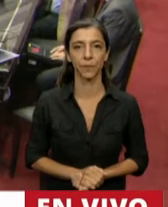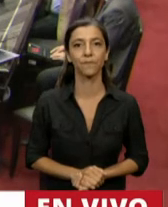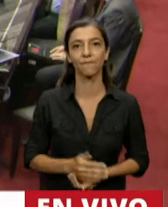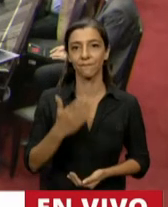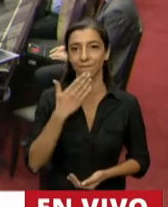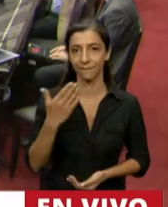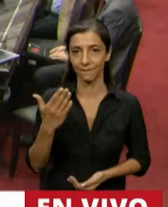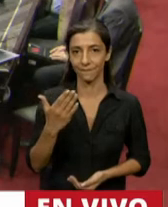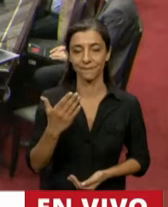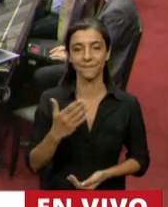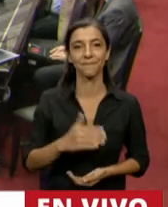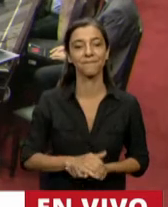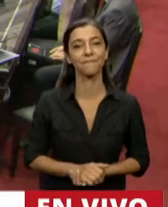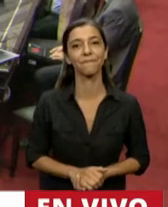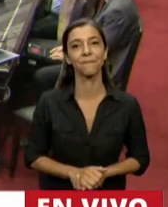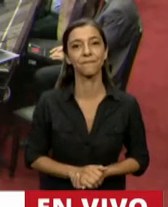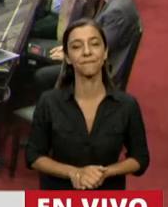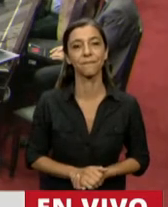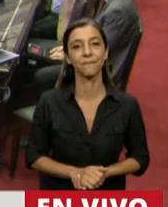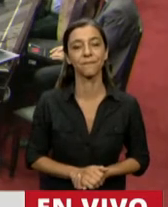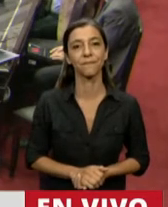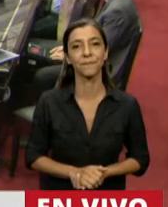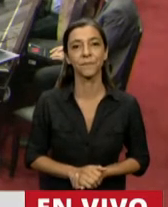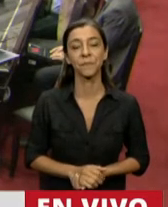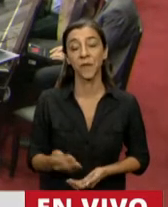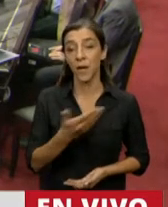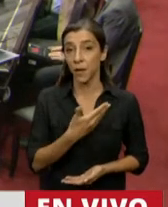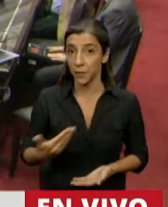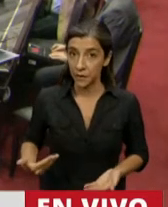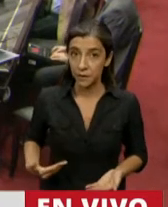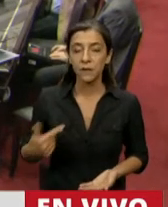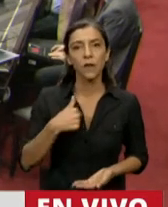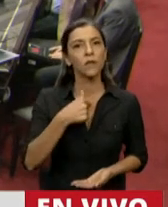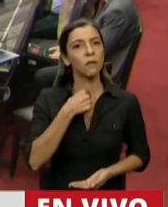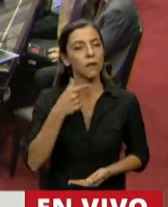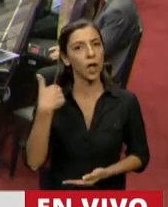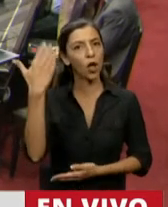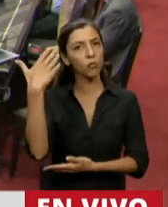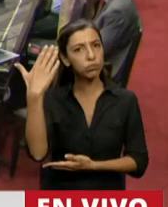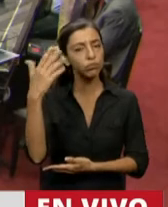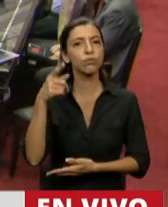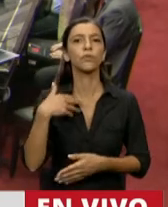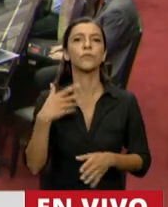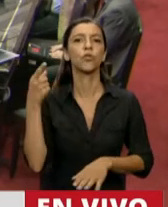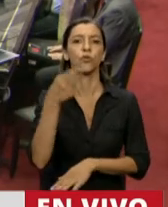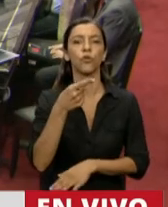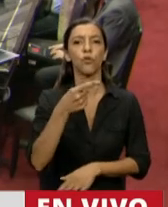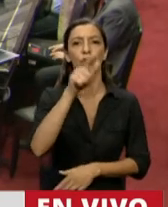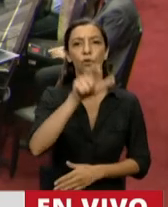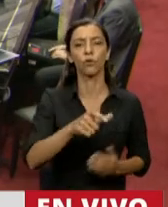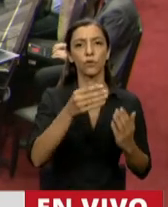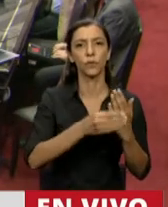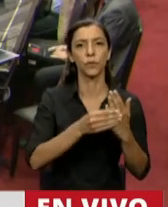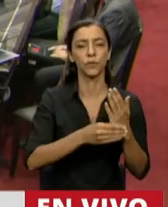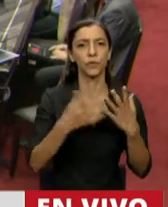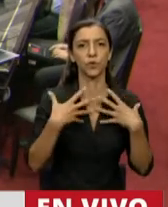Gracias. Señor presidente, hoy vengo a plantear una cuestión de privilegio contra el ministro de Salud, doctor